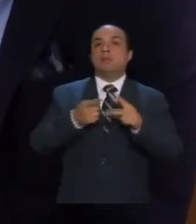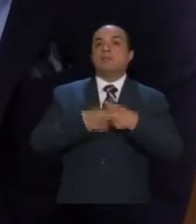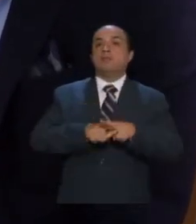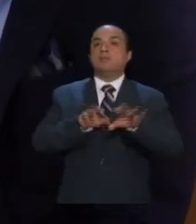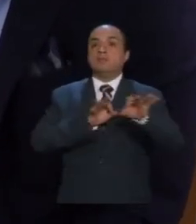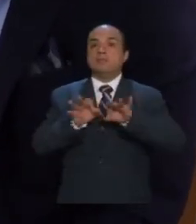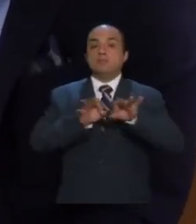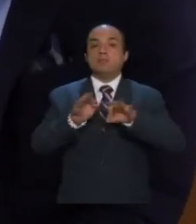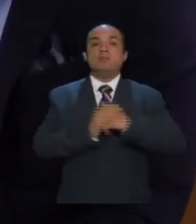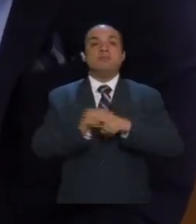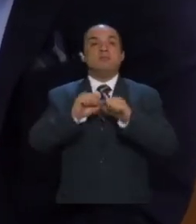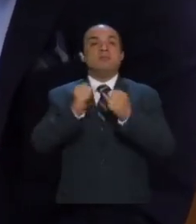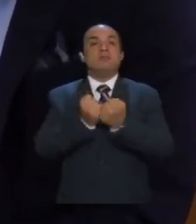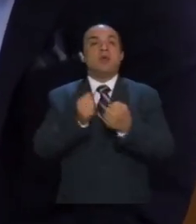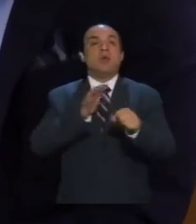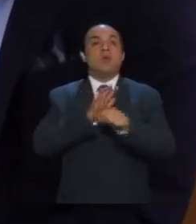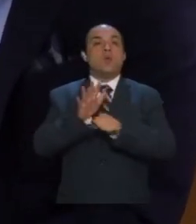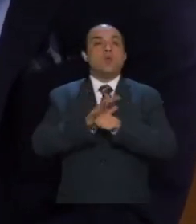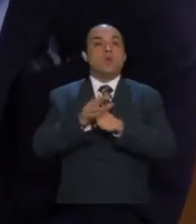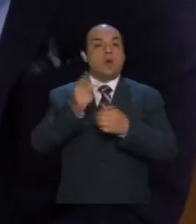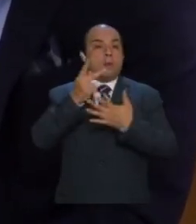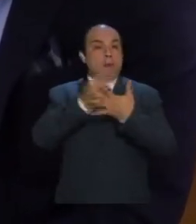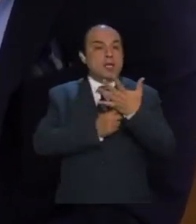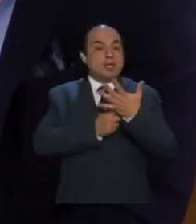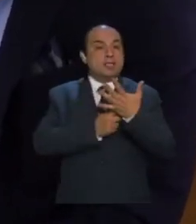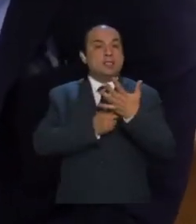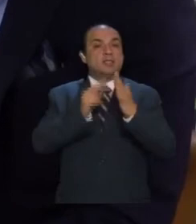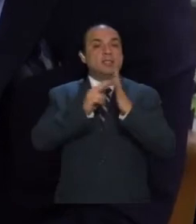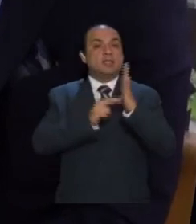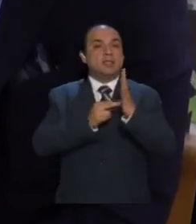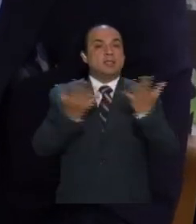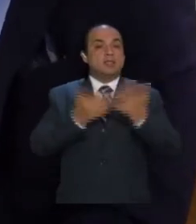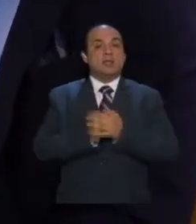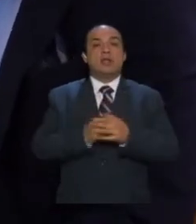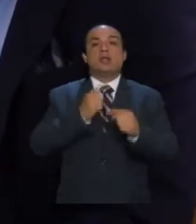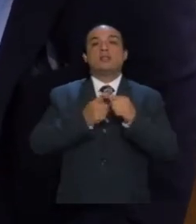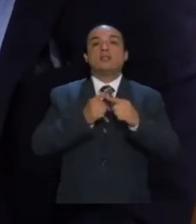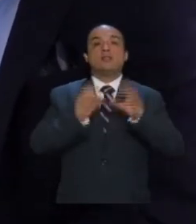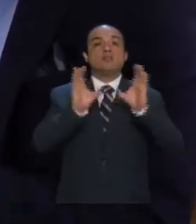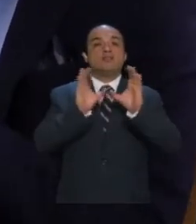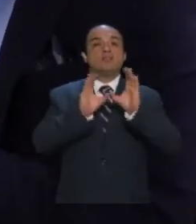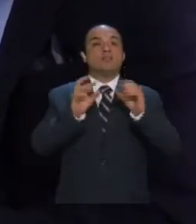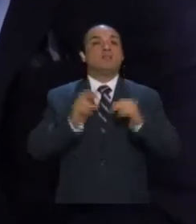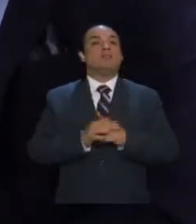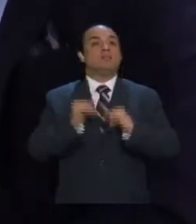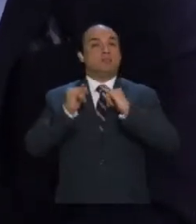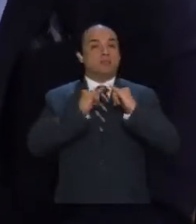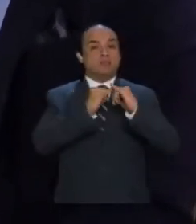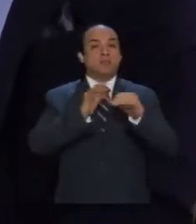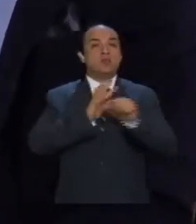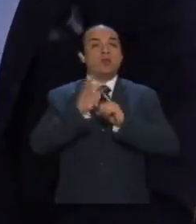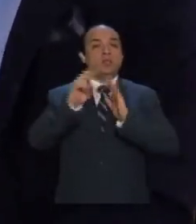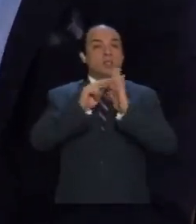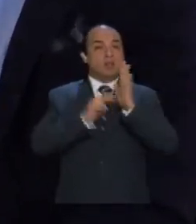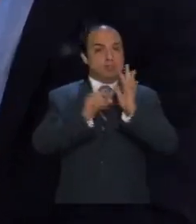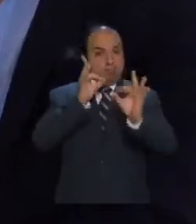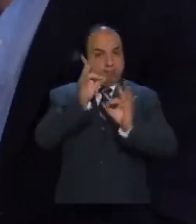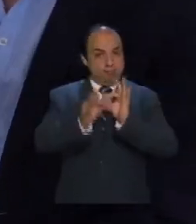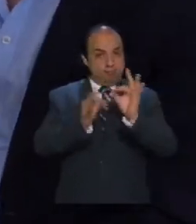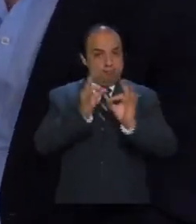sistema. ¿Qué secuencia se siguió? ¿Quiénes son los que certifican? ¿Qué tipo de normas son las que se cumplen?